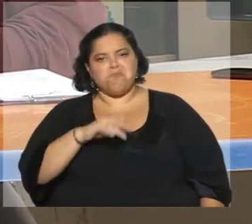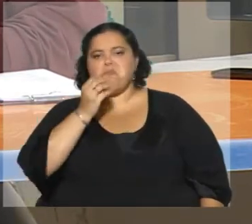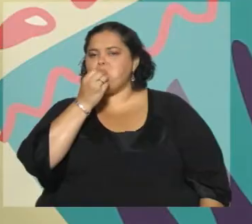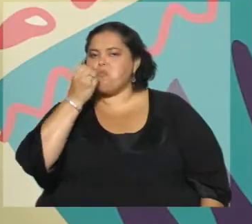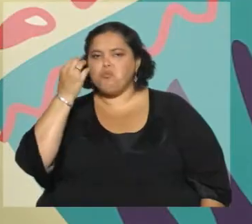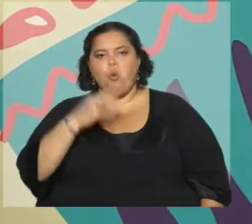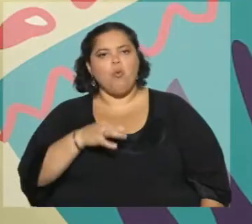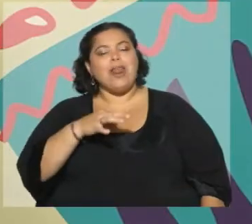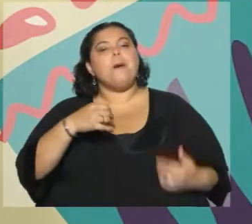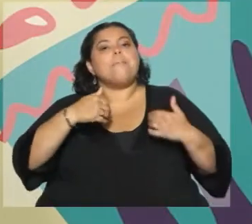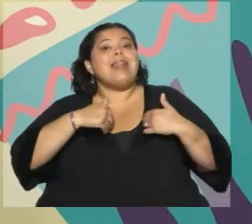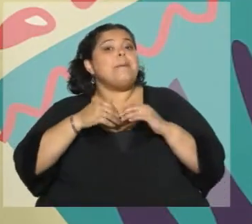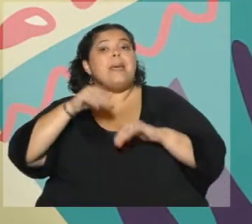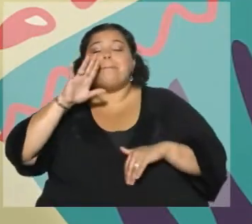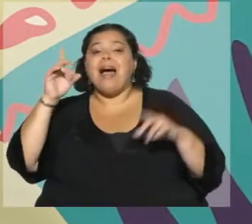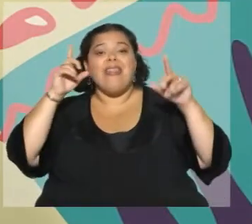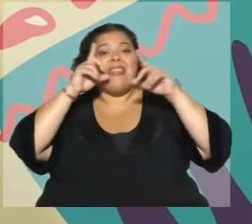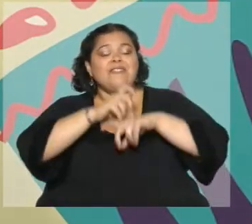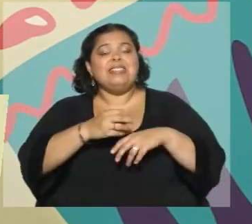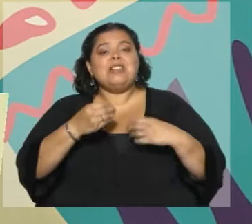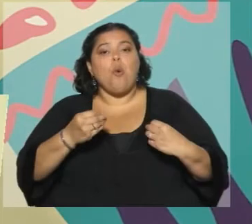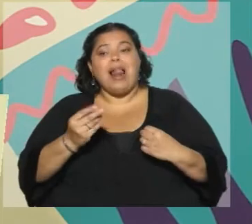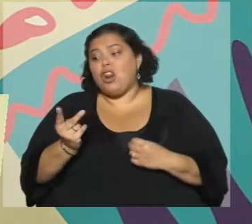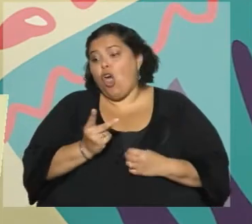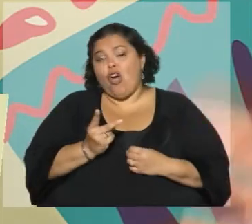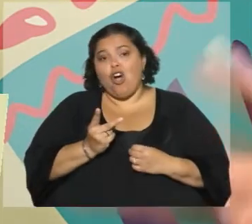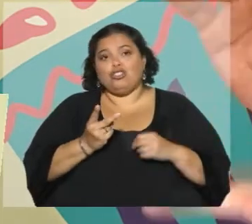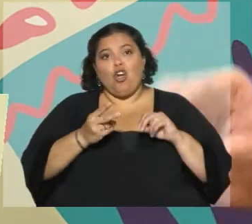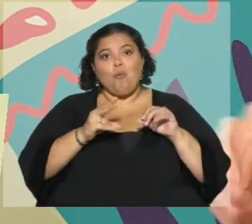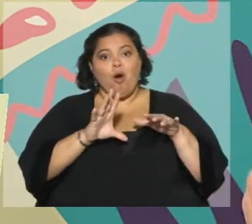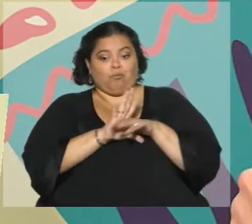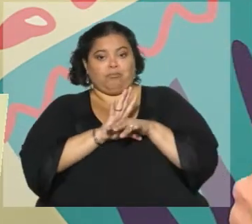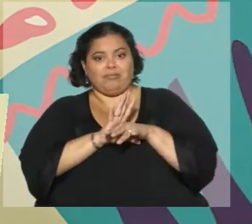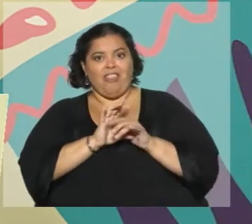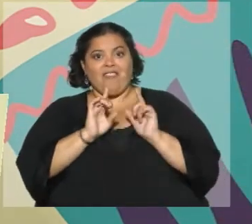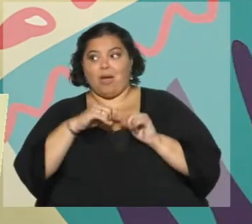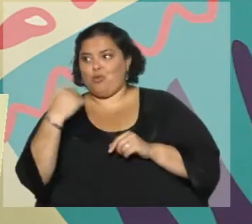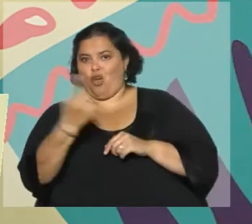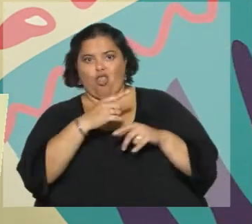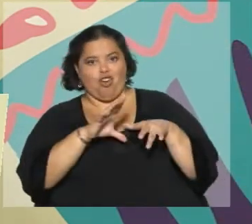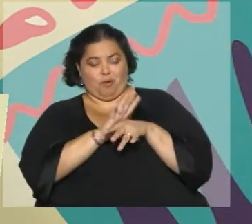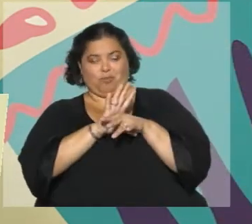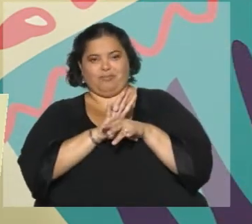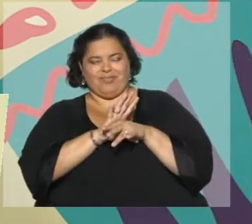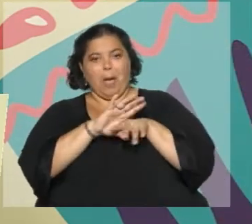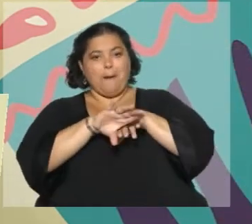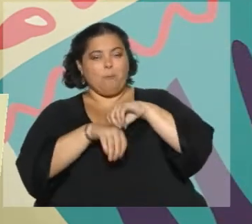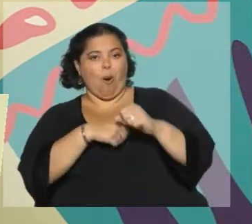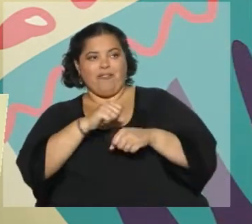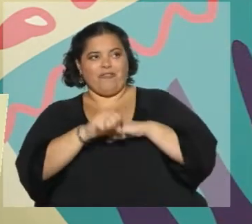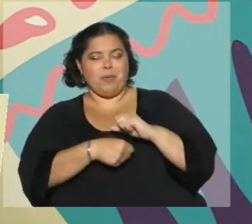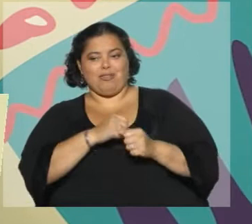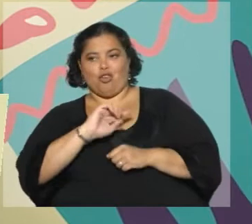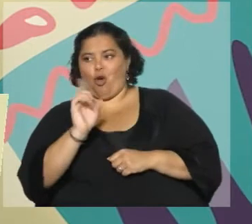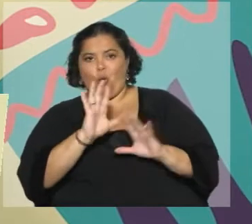para mí la dificultad más grande también que tuvimos con eso era la sincronía la que bueno nos movíamos todos iguales o sea era como todo una coreo intensa